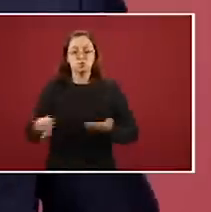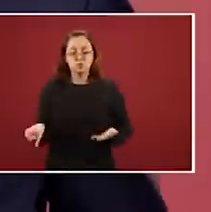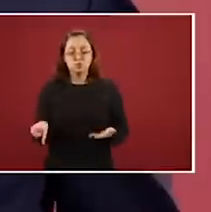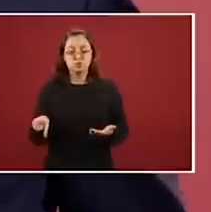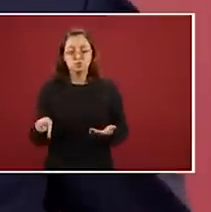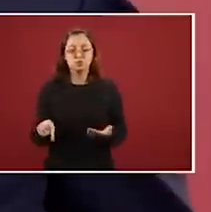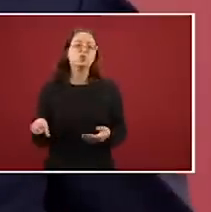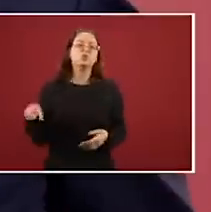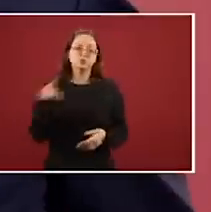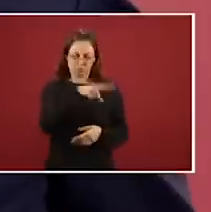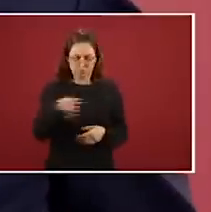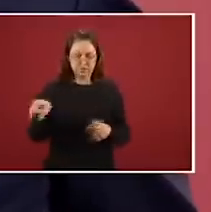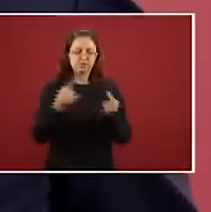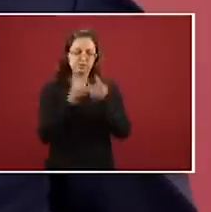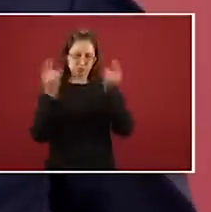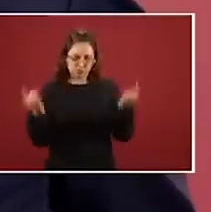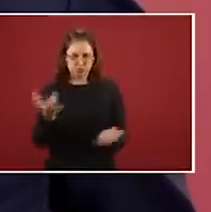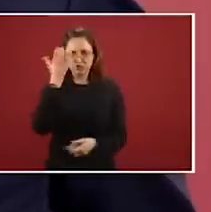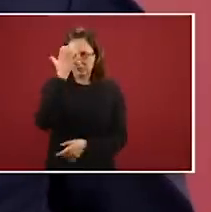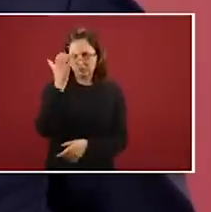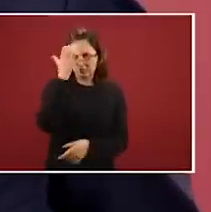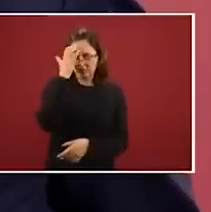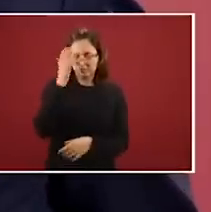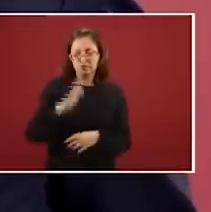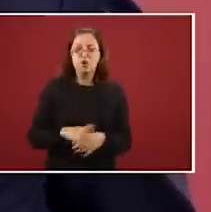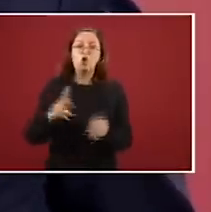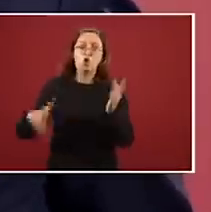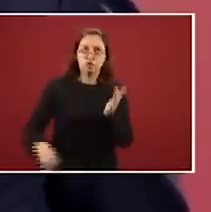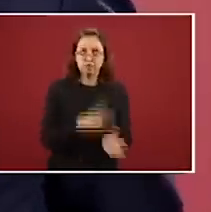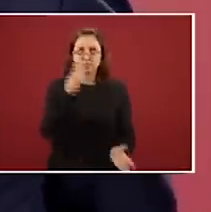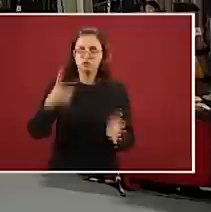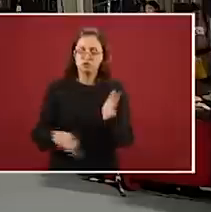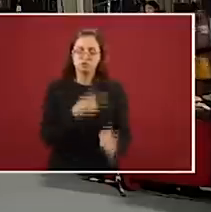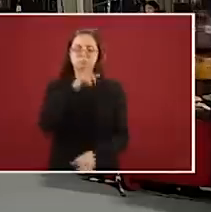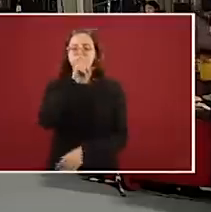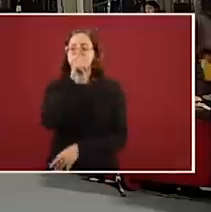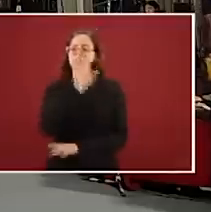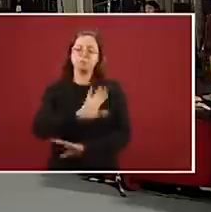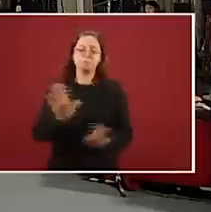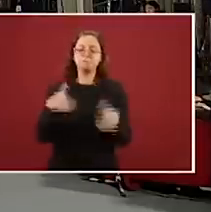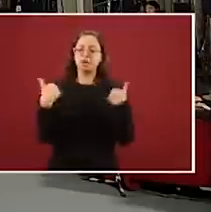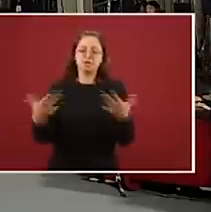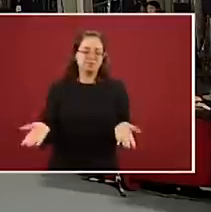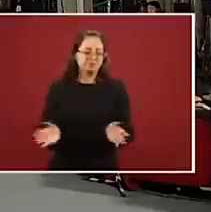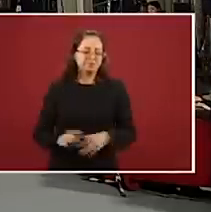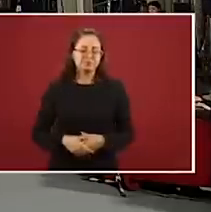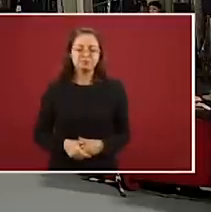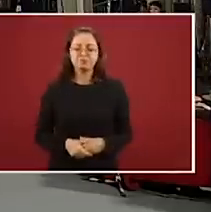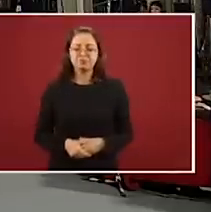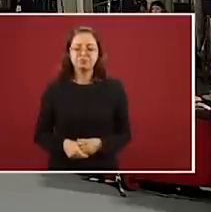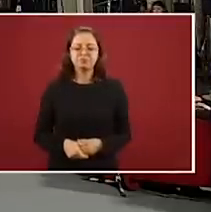Ya saben ustedes la historia, ¿no? Ya para qué la recordamos aquí.